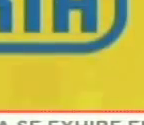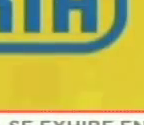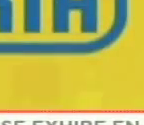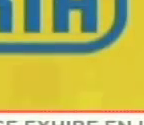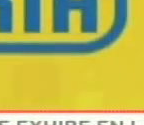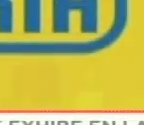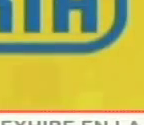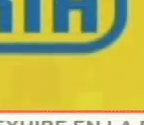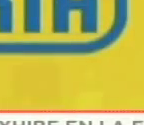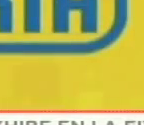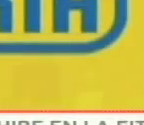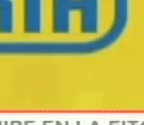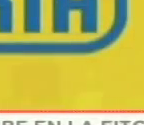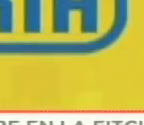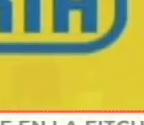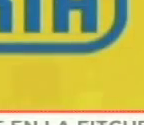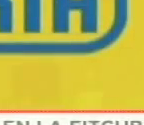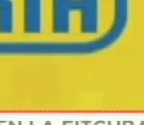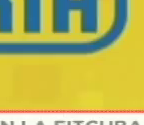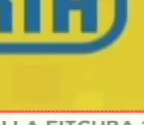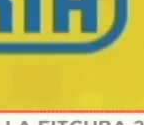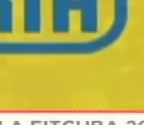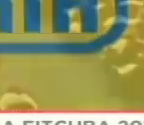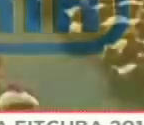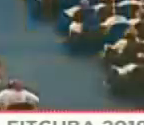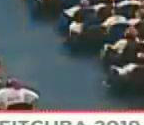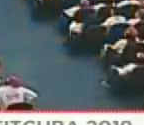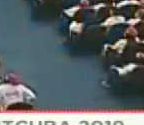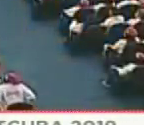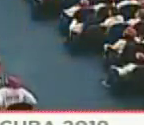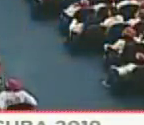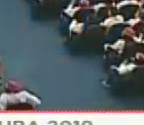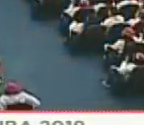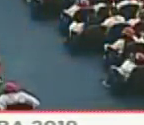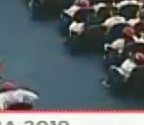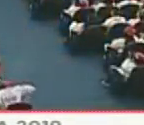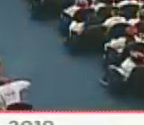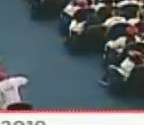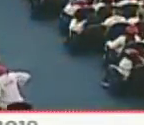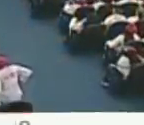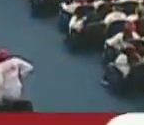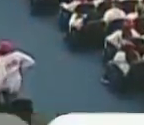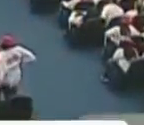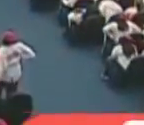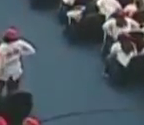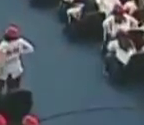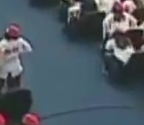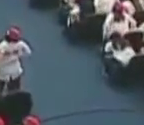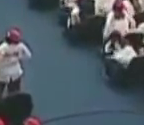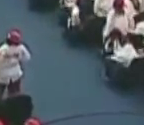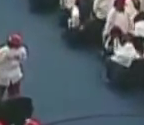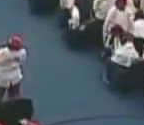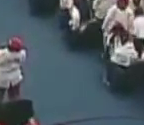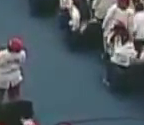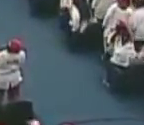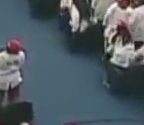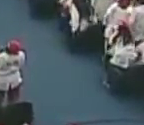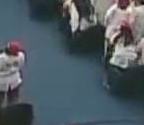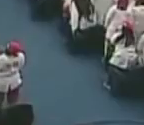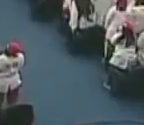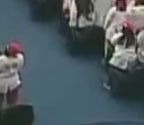Presente el ciudadano Nicolás Maduro Moros, presidente constitucional de la República Bolivariana de Venezuela.